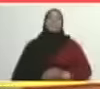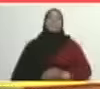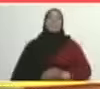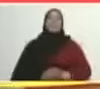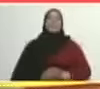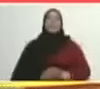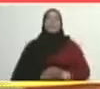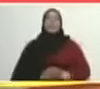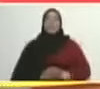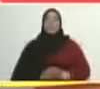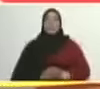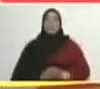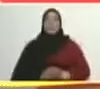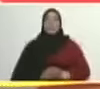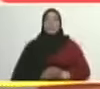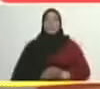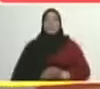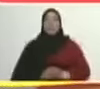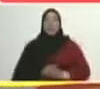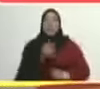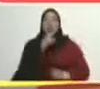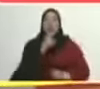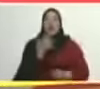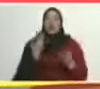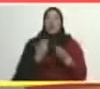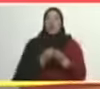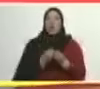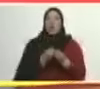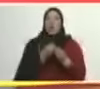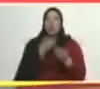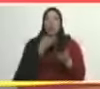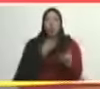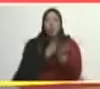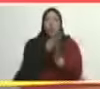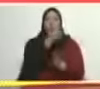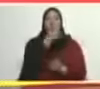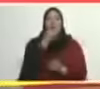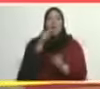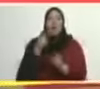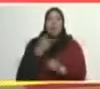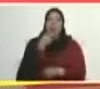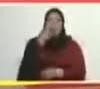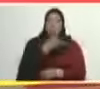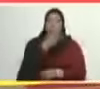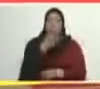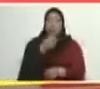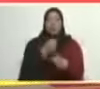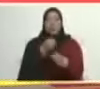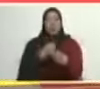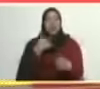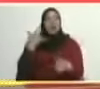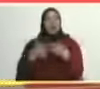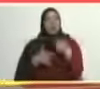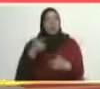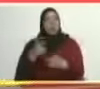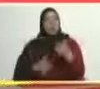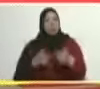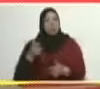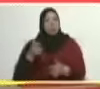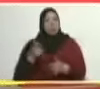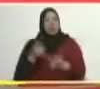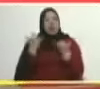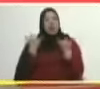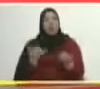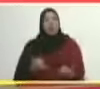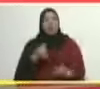estar juntos, y cito sus palabras, en la hora de previsión y ordenamiento, de juicio amplio